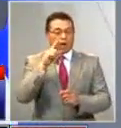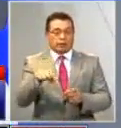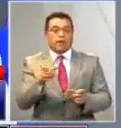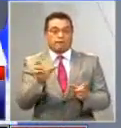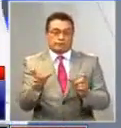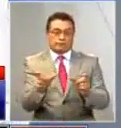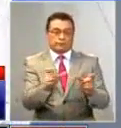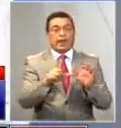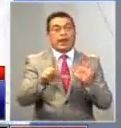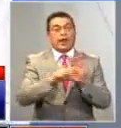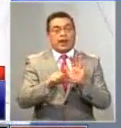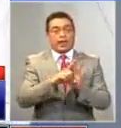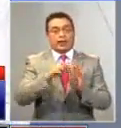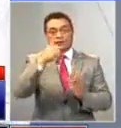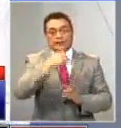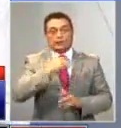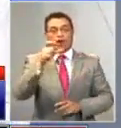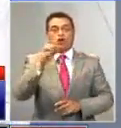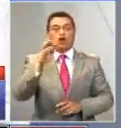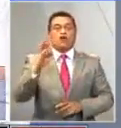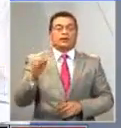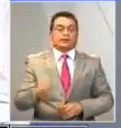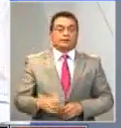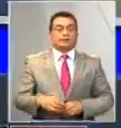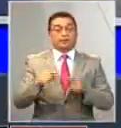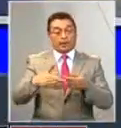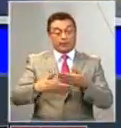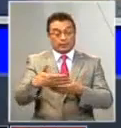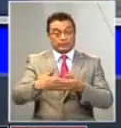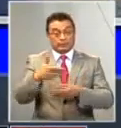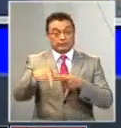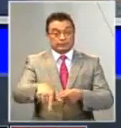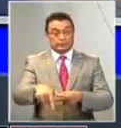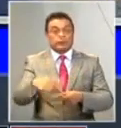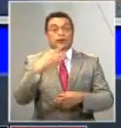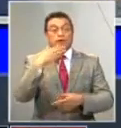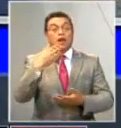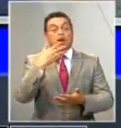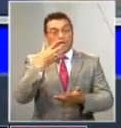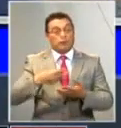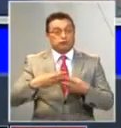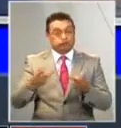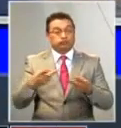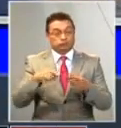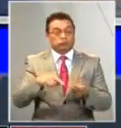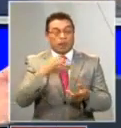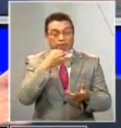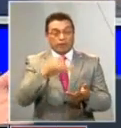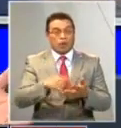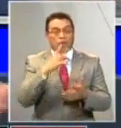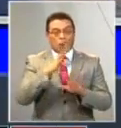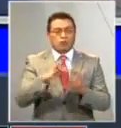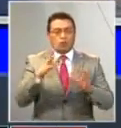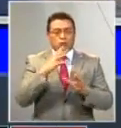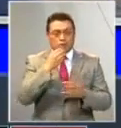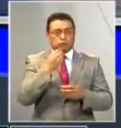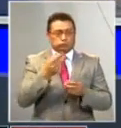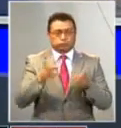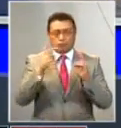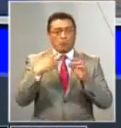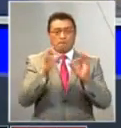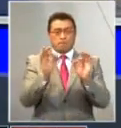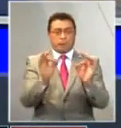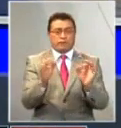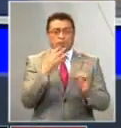fondos de la ley reservada al cobre. De hecho, en una entrevista con La Tercera, el comandante jefe del Ejército, general Humberto Oviedo, se mostró muy receptivo, diciendo,